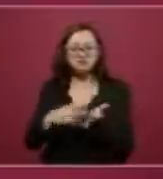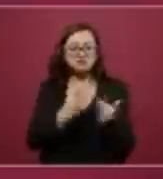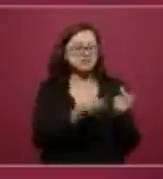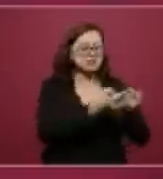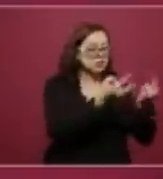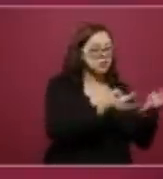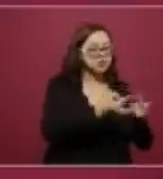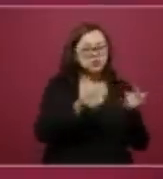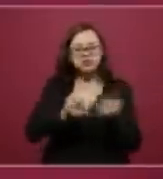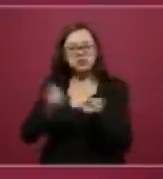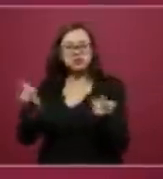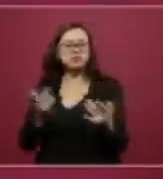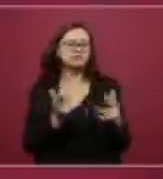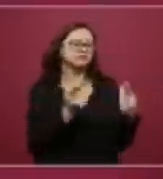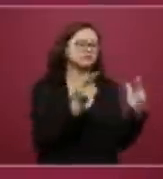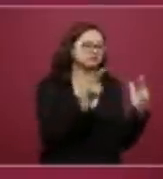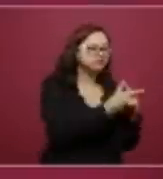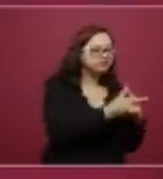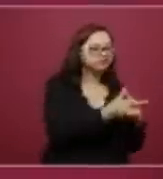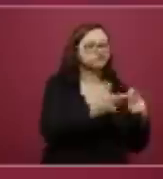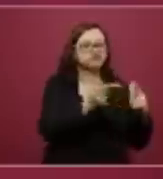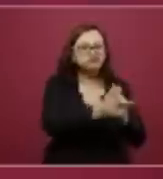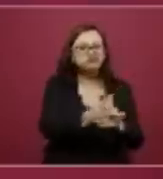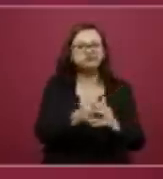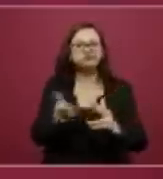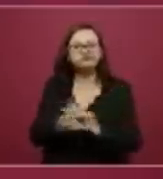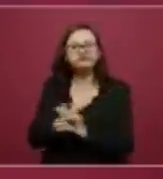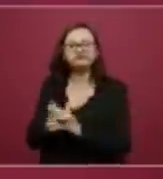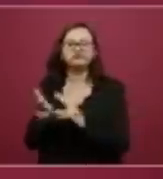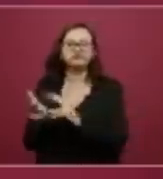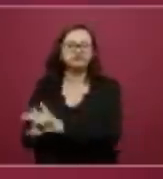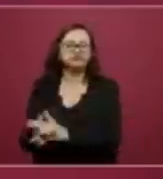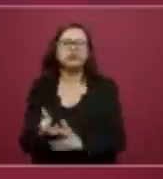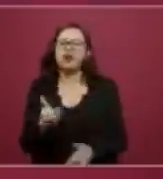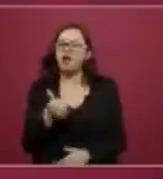Es el caso de